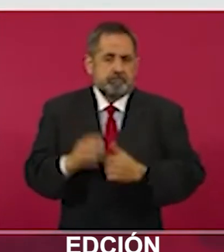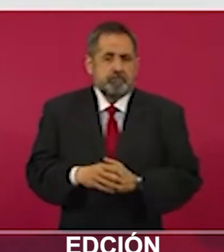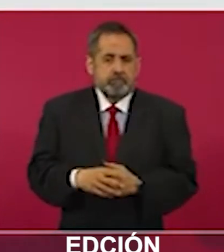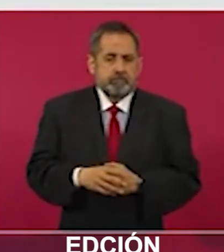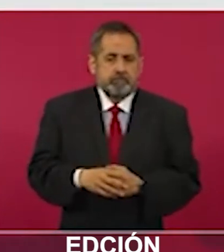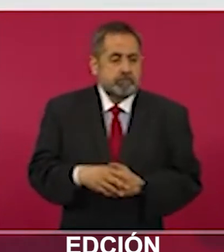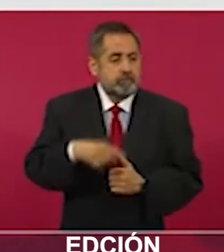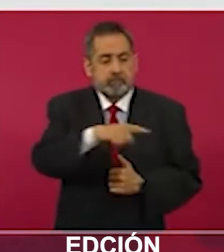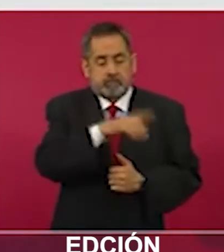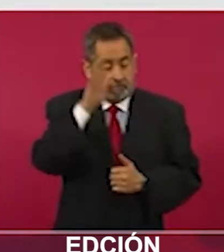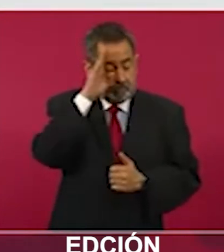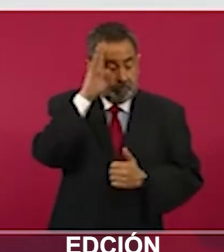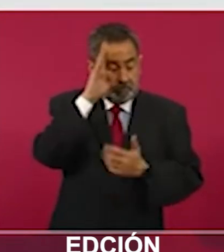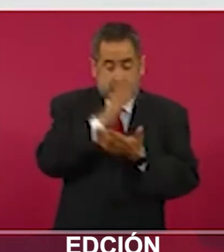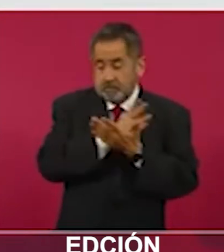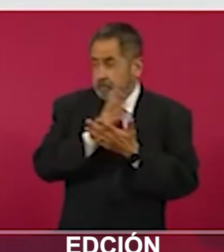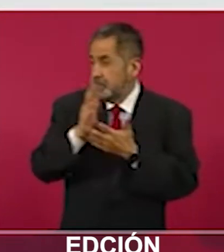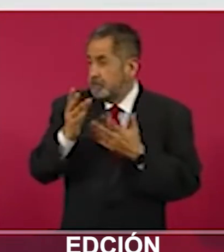porque además se abusa de eso.